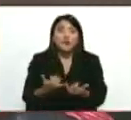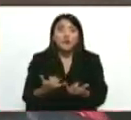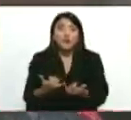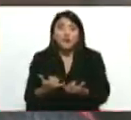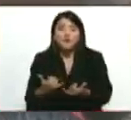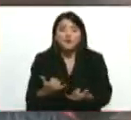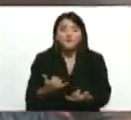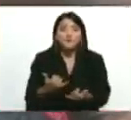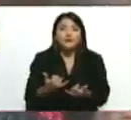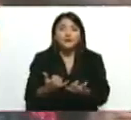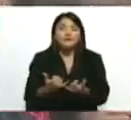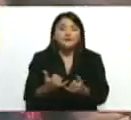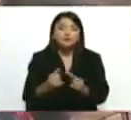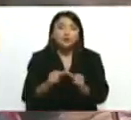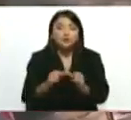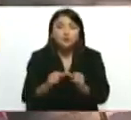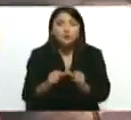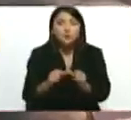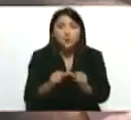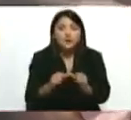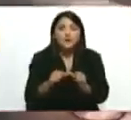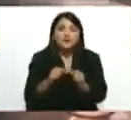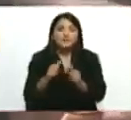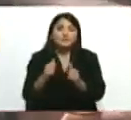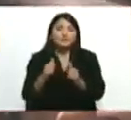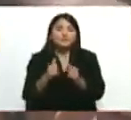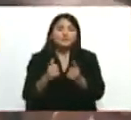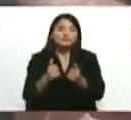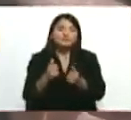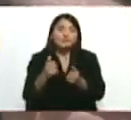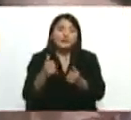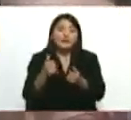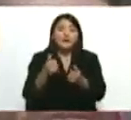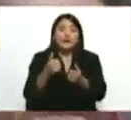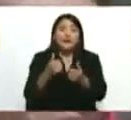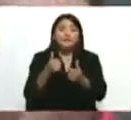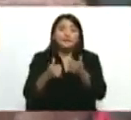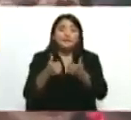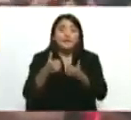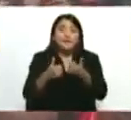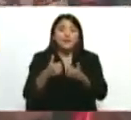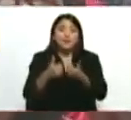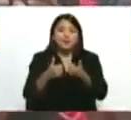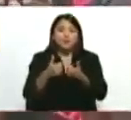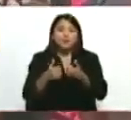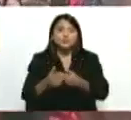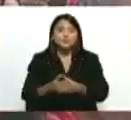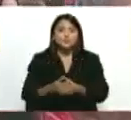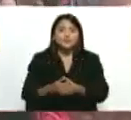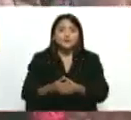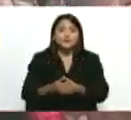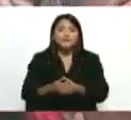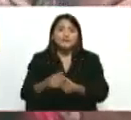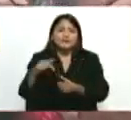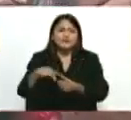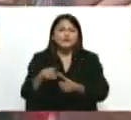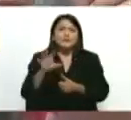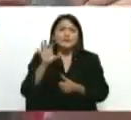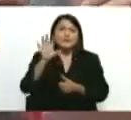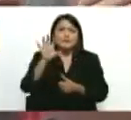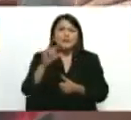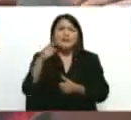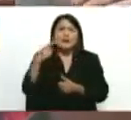ser candidatos o candidatas. Y el Estado como nación, tiene sus mecanismos y actúan